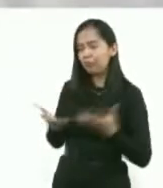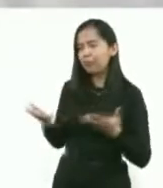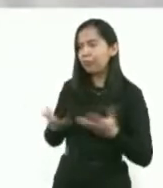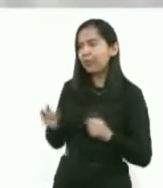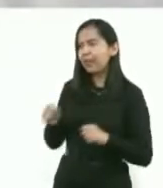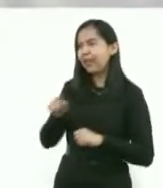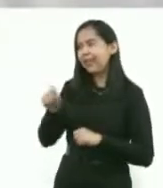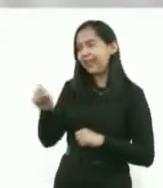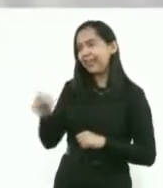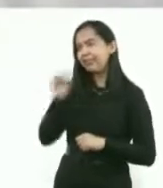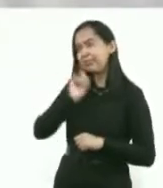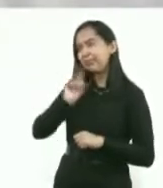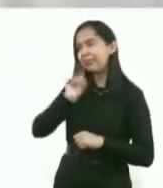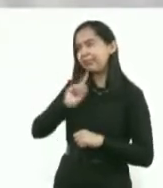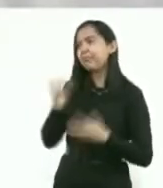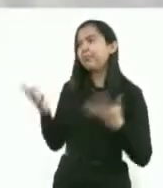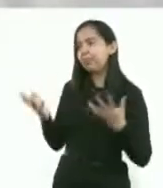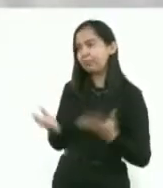que ella cometió.